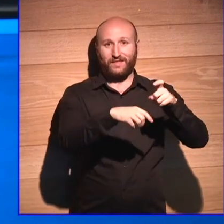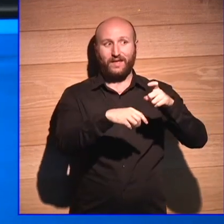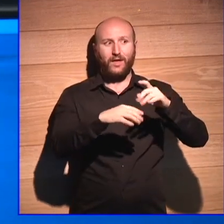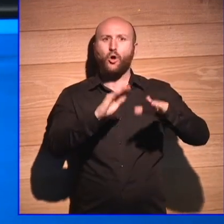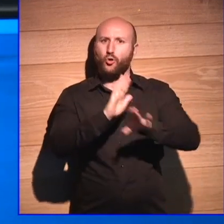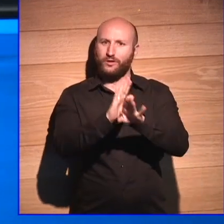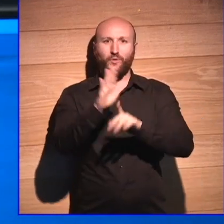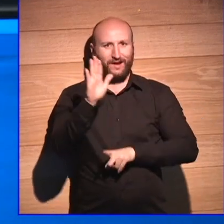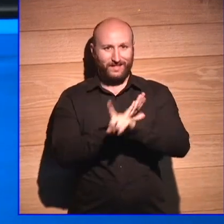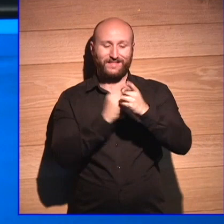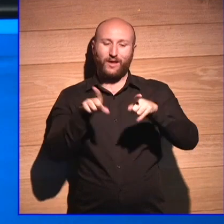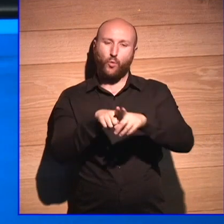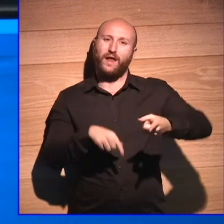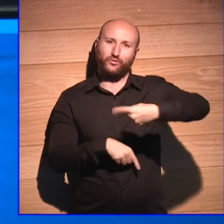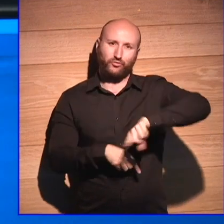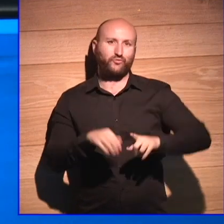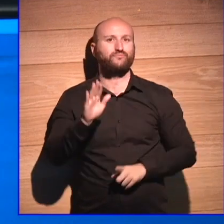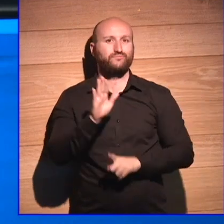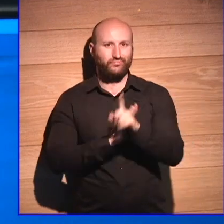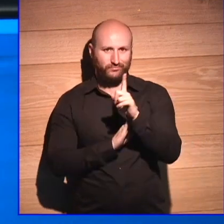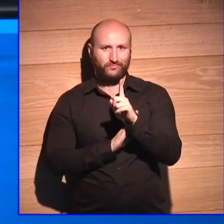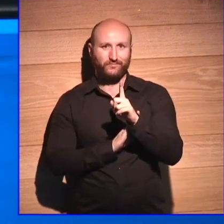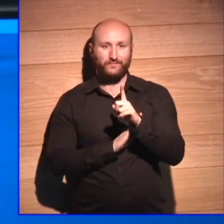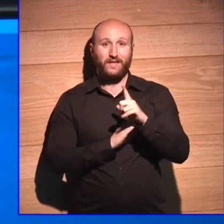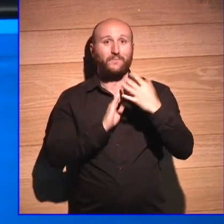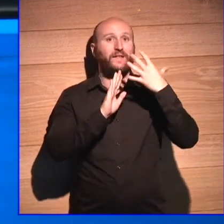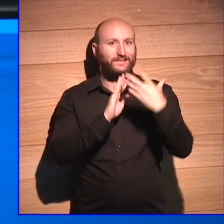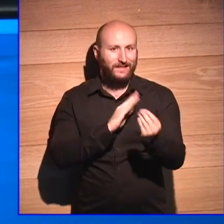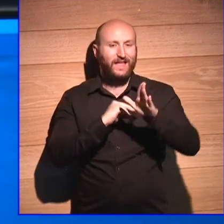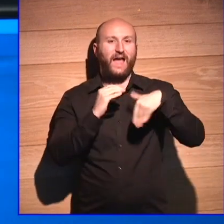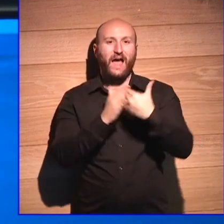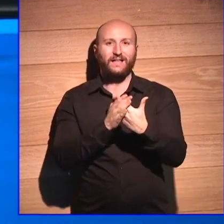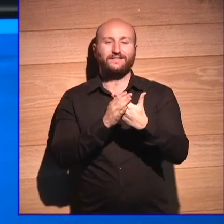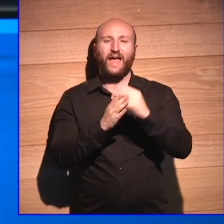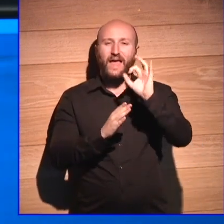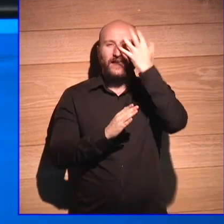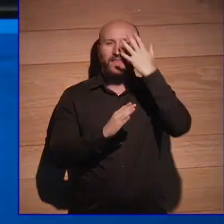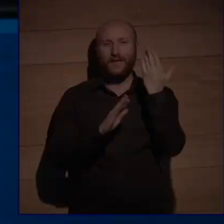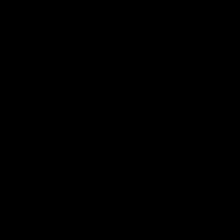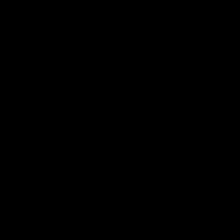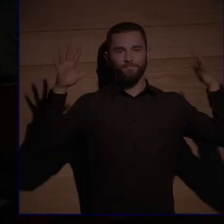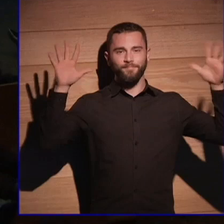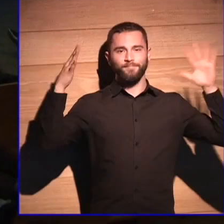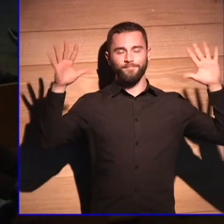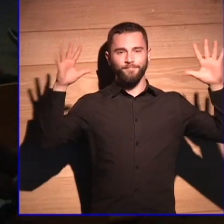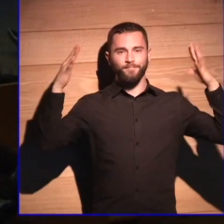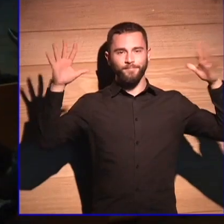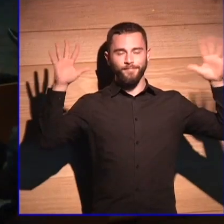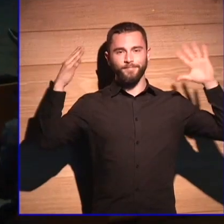estamos creciendo todos, que fuéramos entendiendo dónde queremos llegar, queremos llevar esta idea, esta iniciativa.